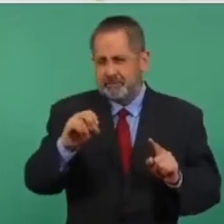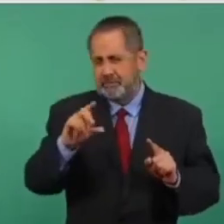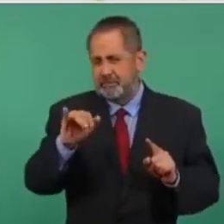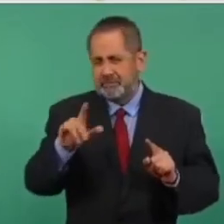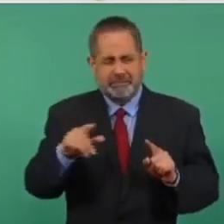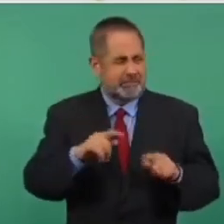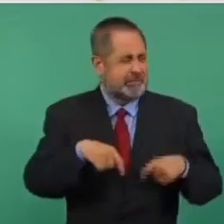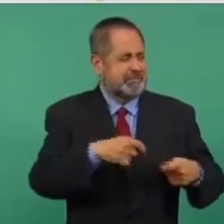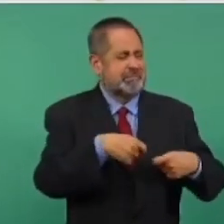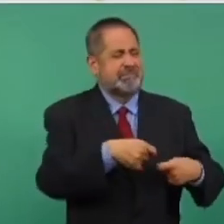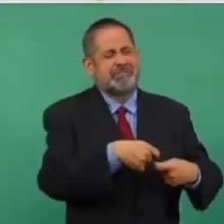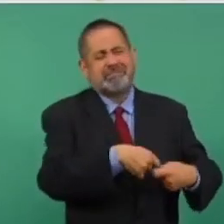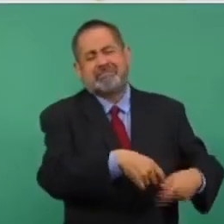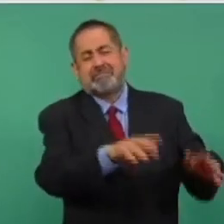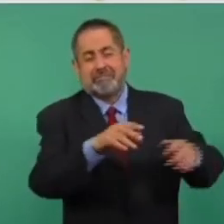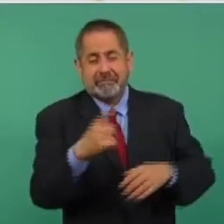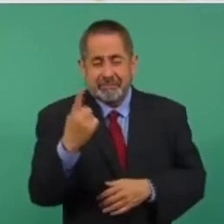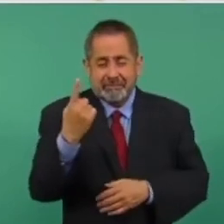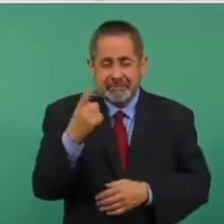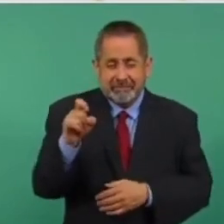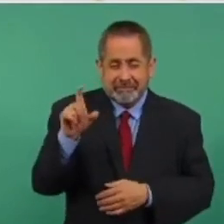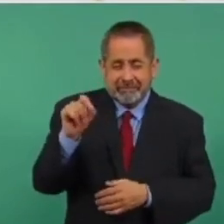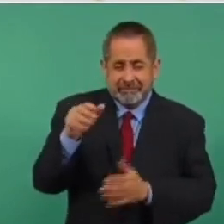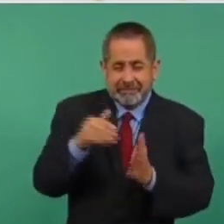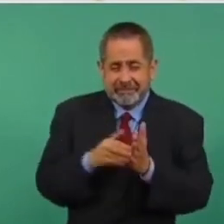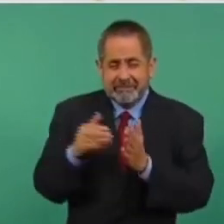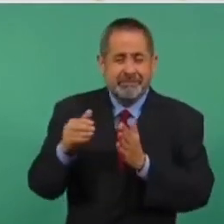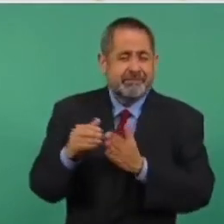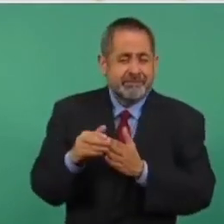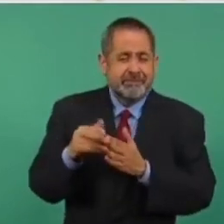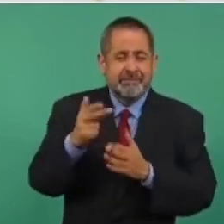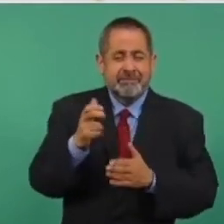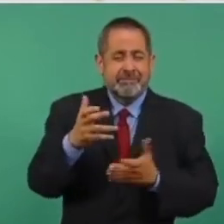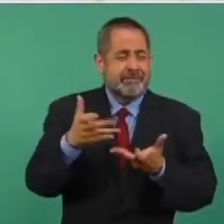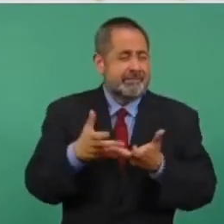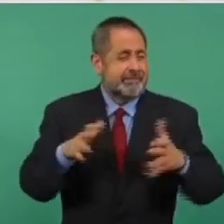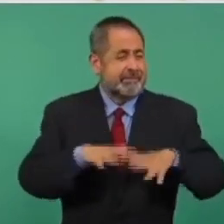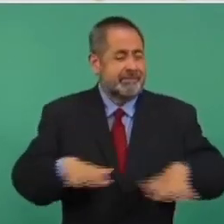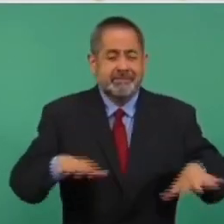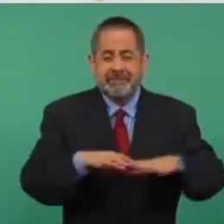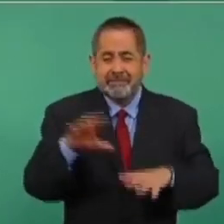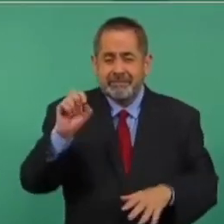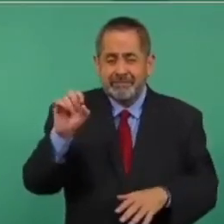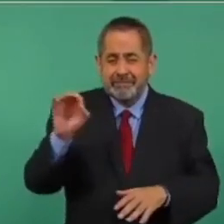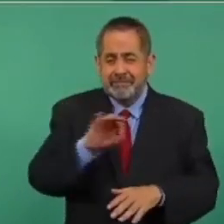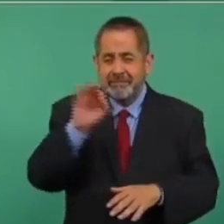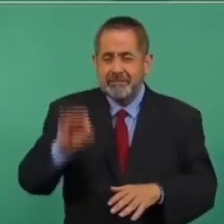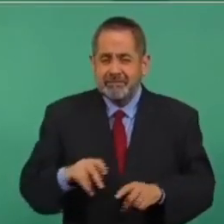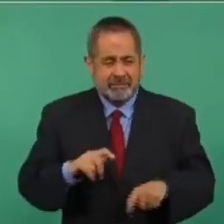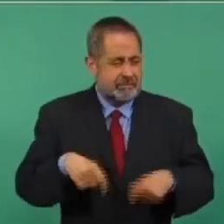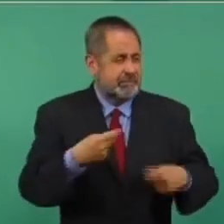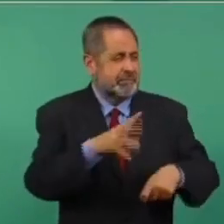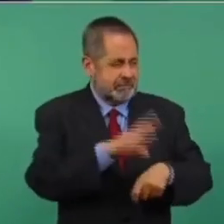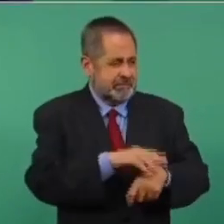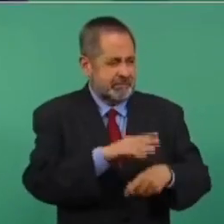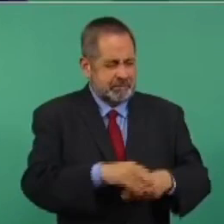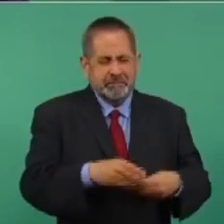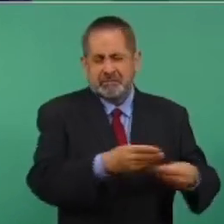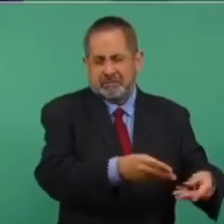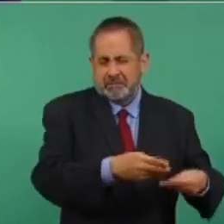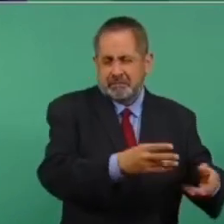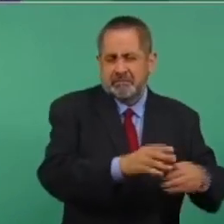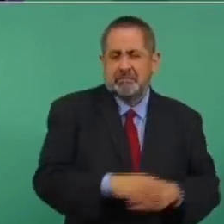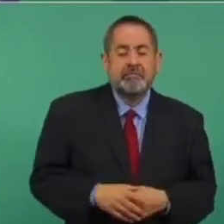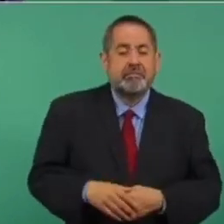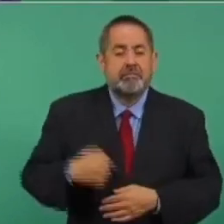total, 120 millones de hectáreas. El 60% del territorio nacional lo concesionaron. Nosotros no hemos